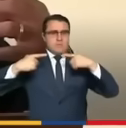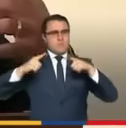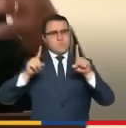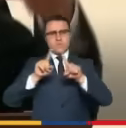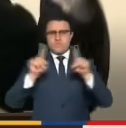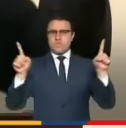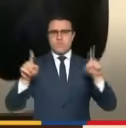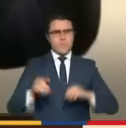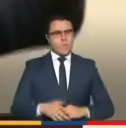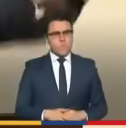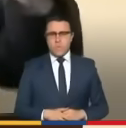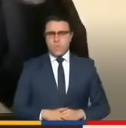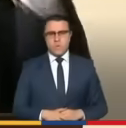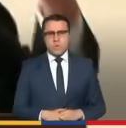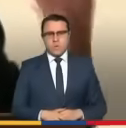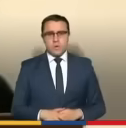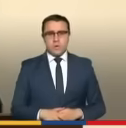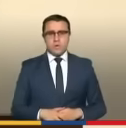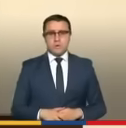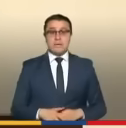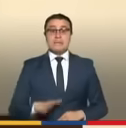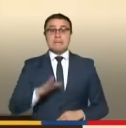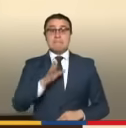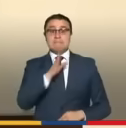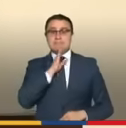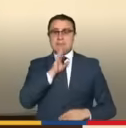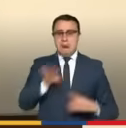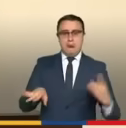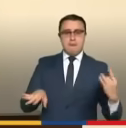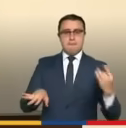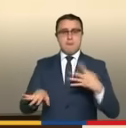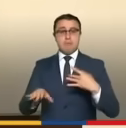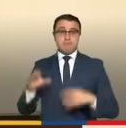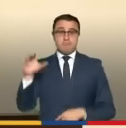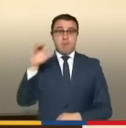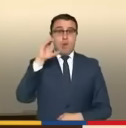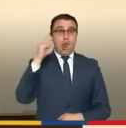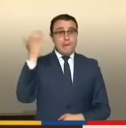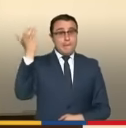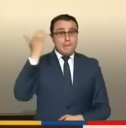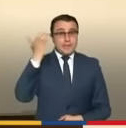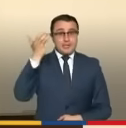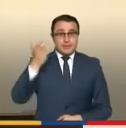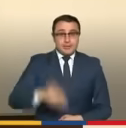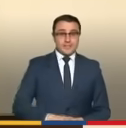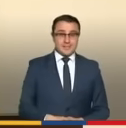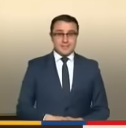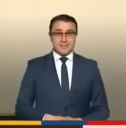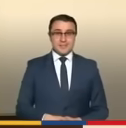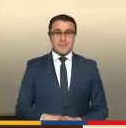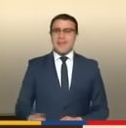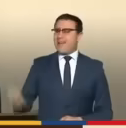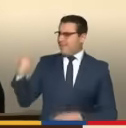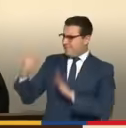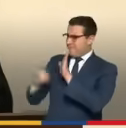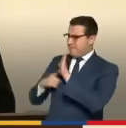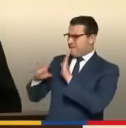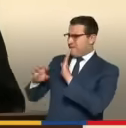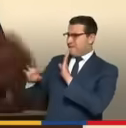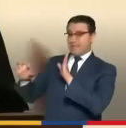Una competencia que está ganando Colpensiones. Miren la paradoja, todo lo contrario de lo que decían en el